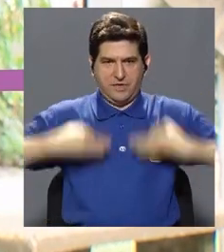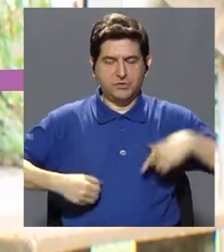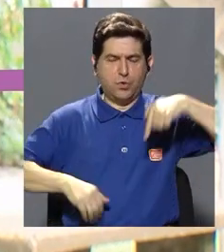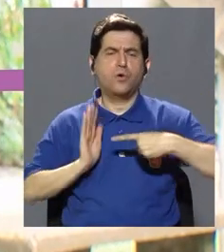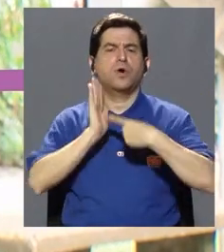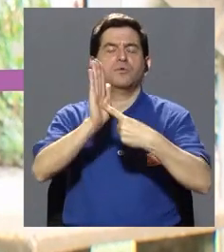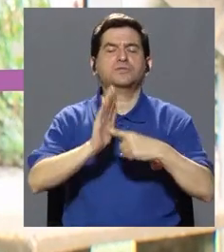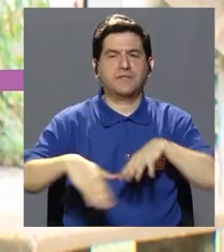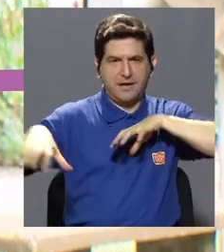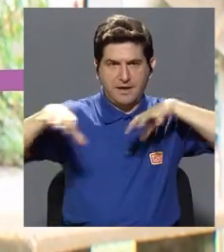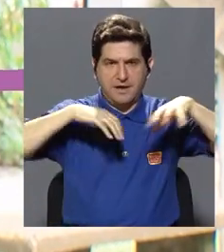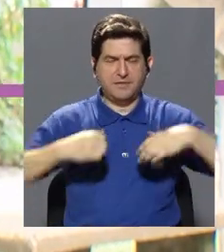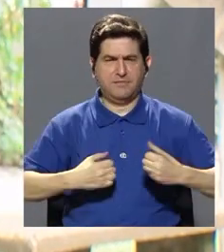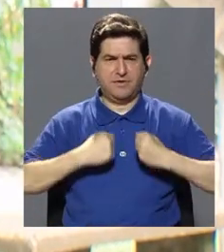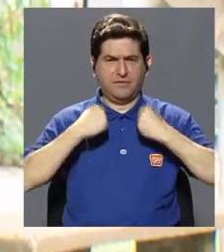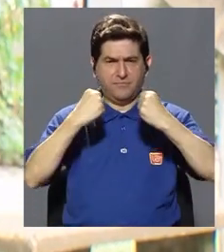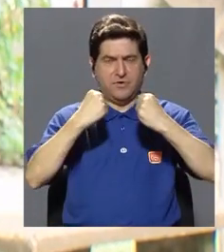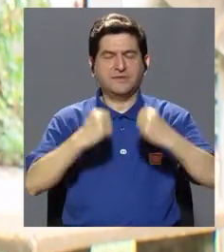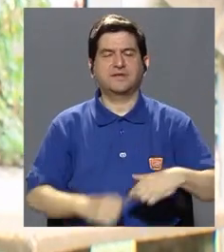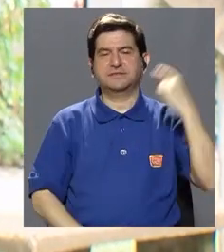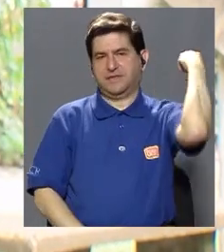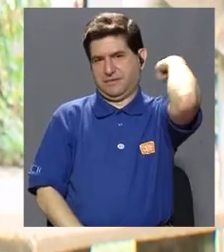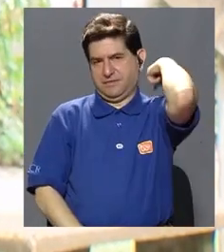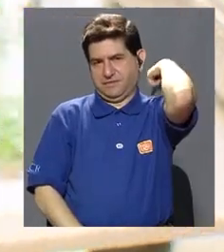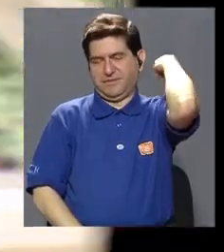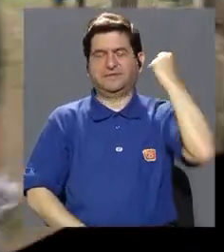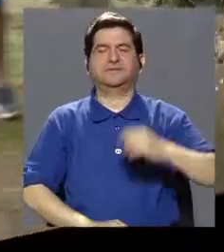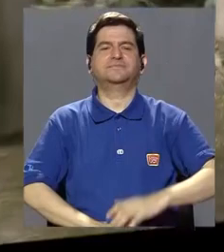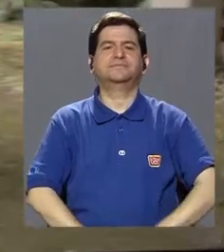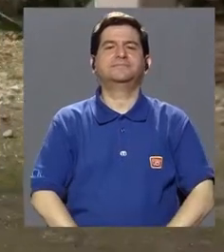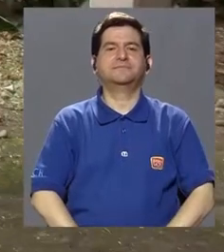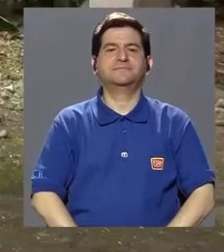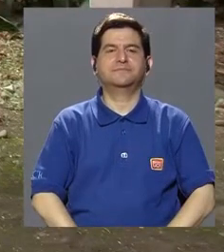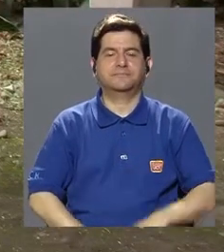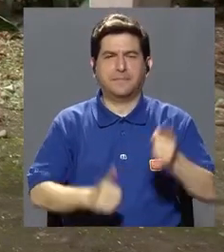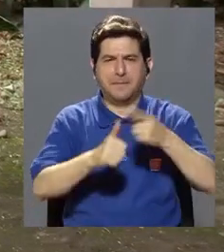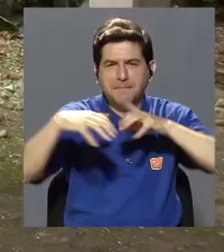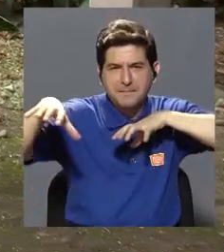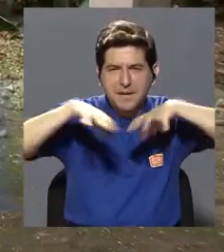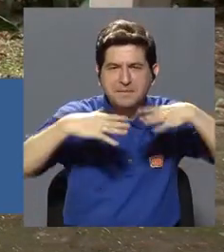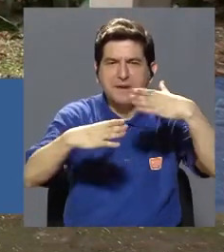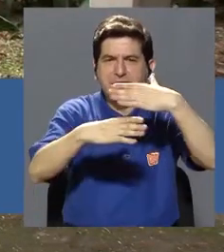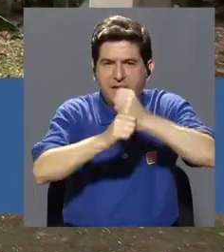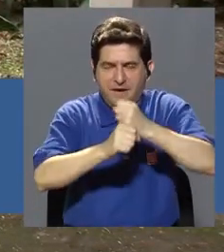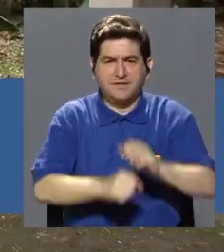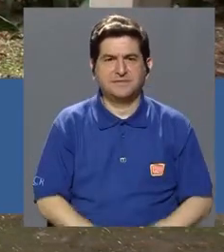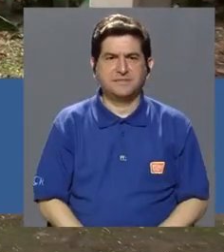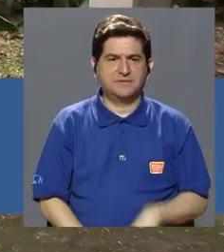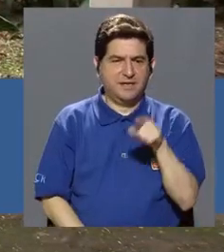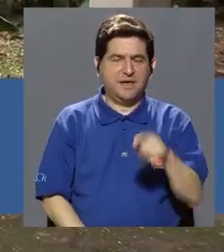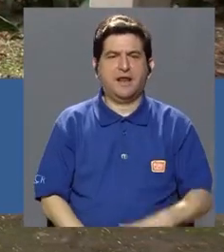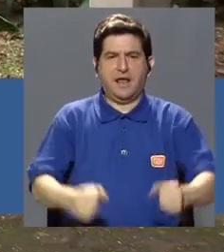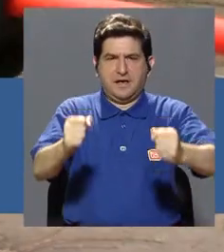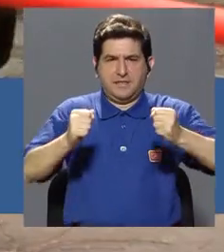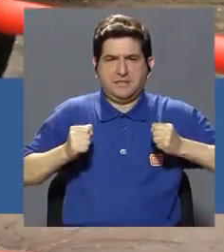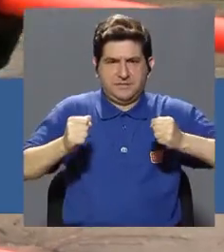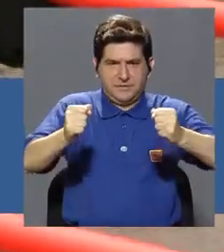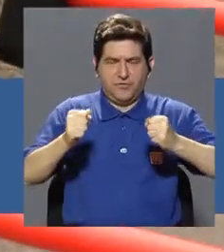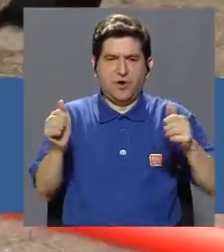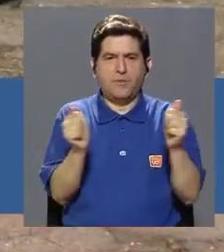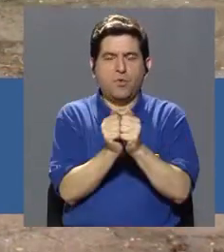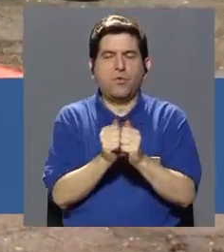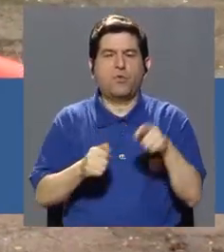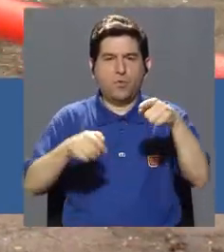de hoy les voy a mostrar ejercicios para la musculatura de la espalda. El primer ejercicio que vamos a realizar es el remo con